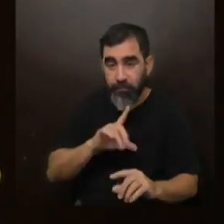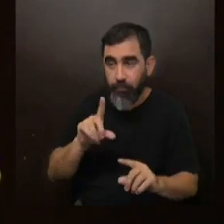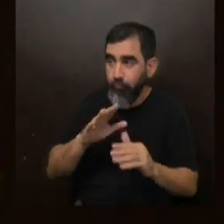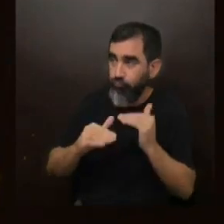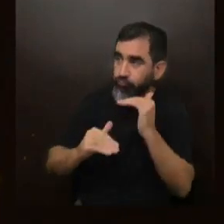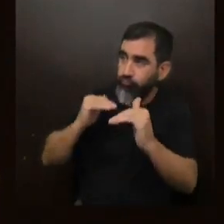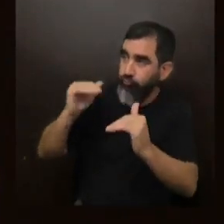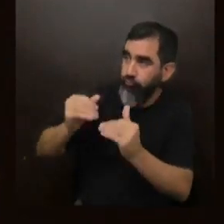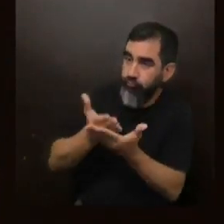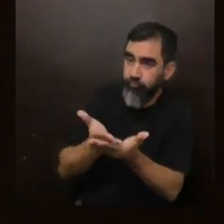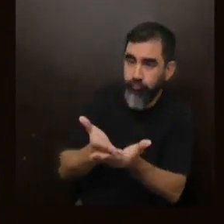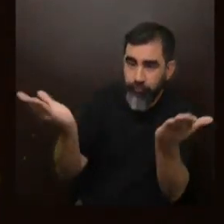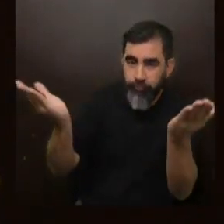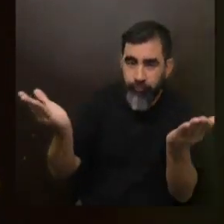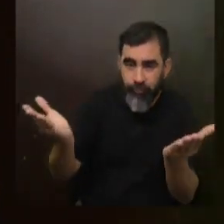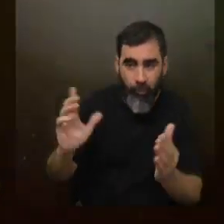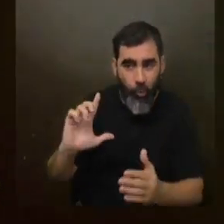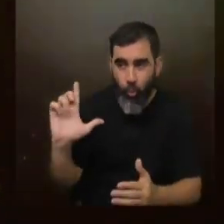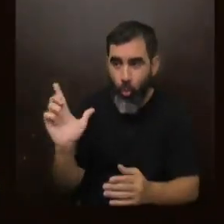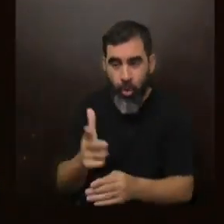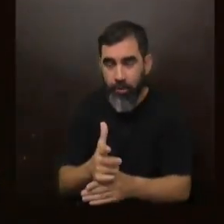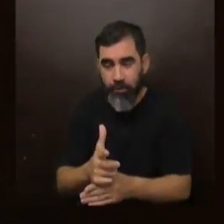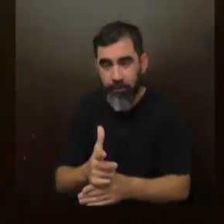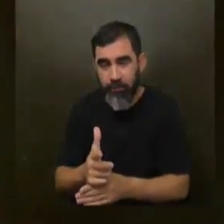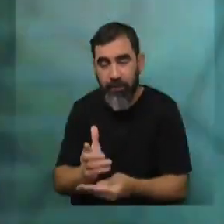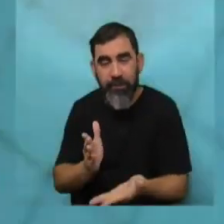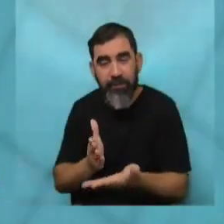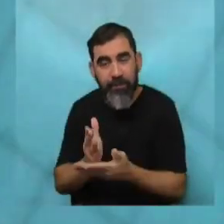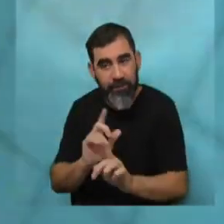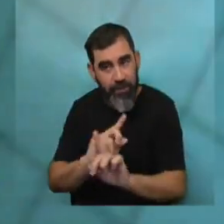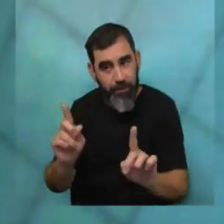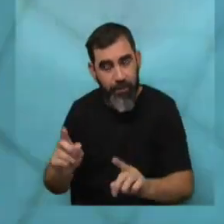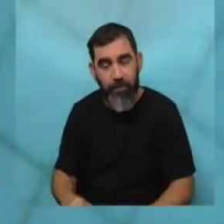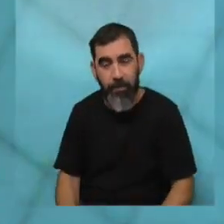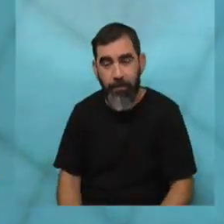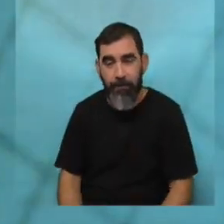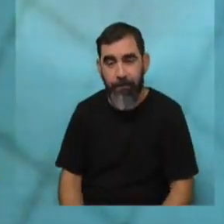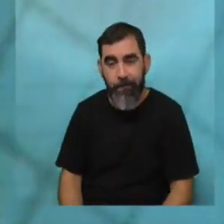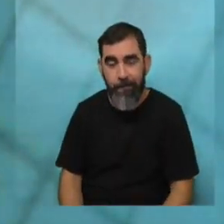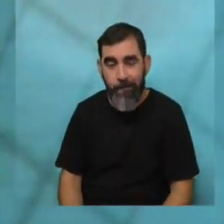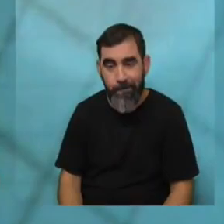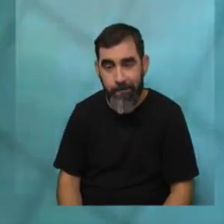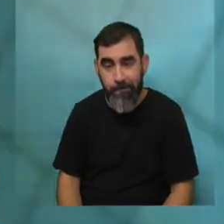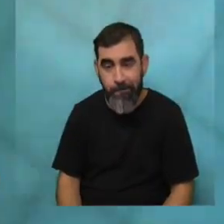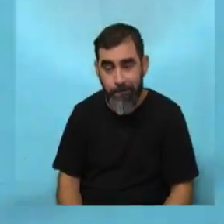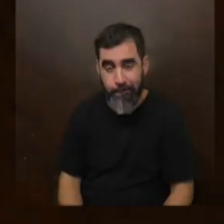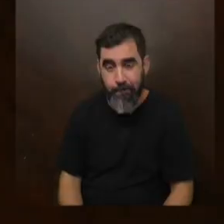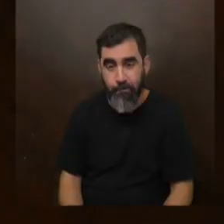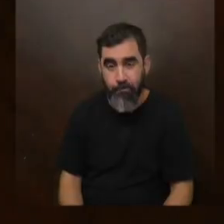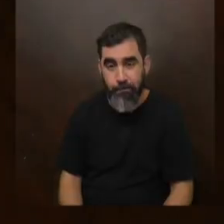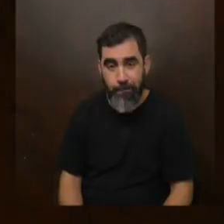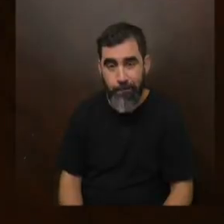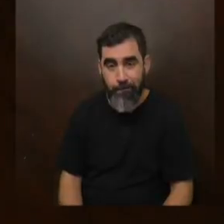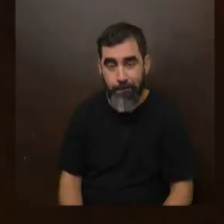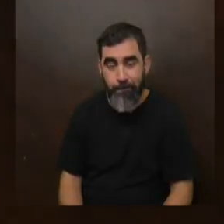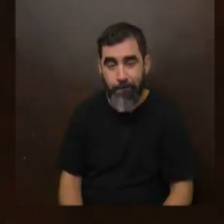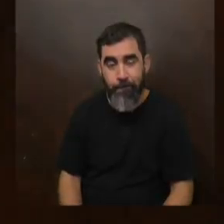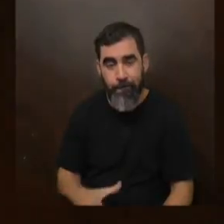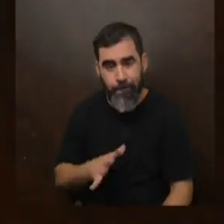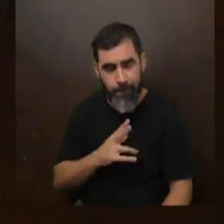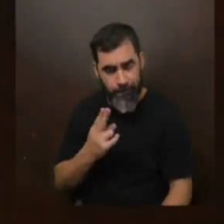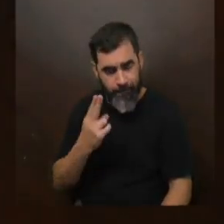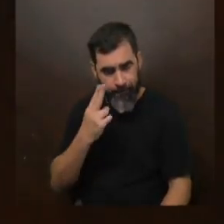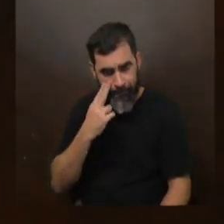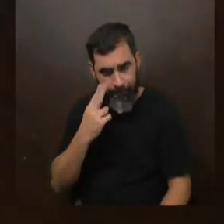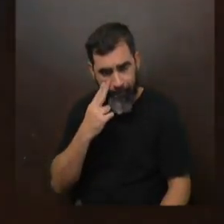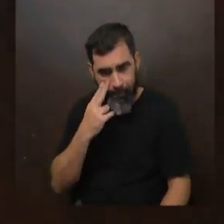concreto, visible. No siempre está, ¿no? de forma visible, ¿no? Tenemos un problema,